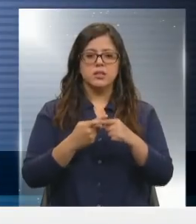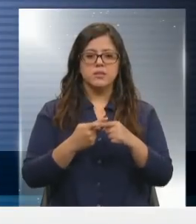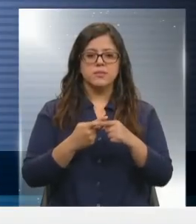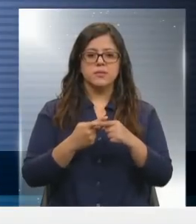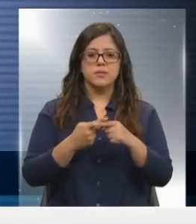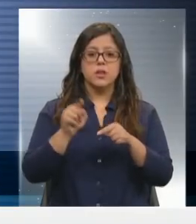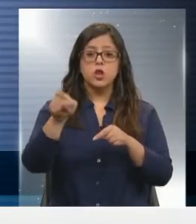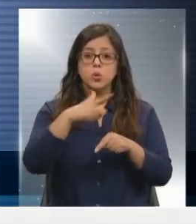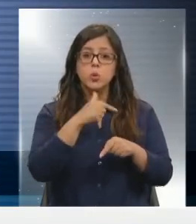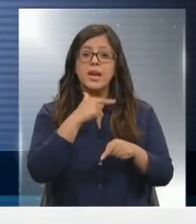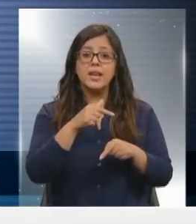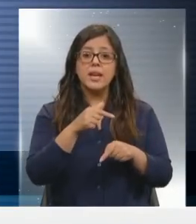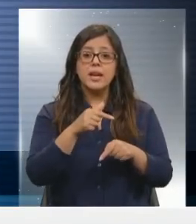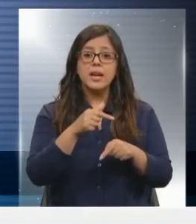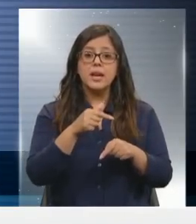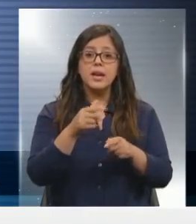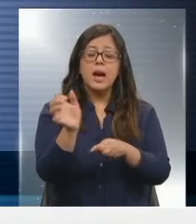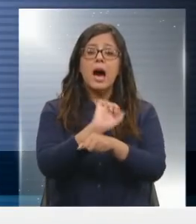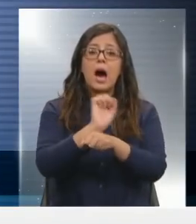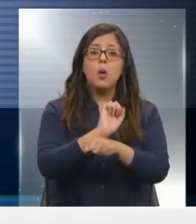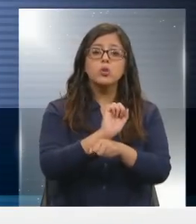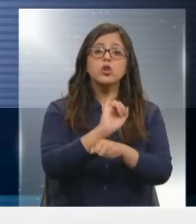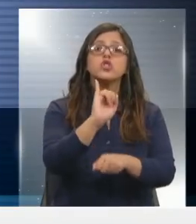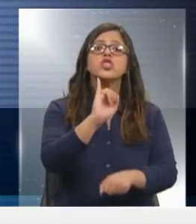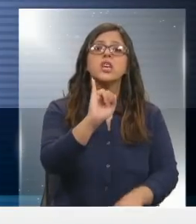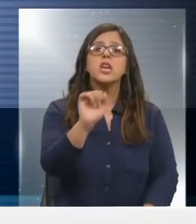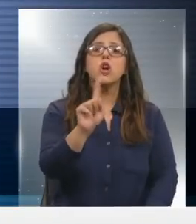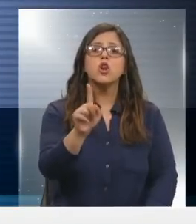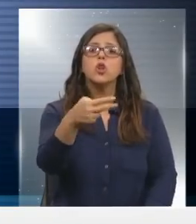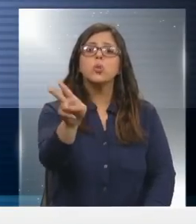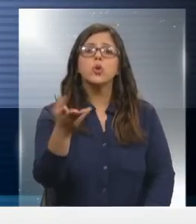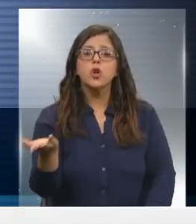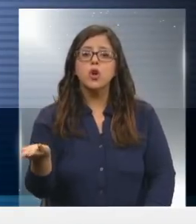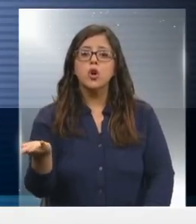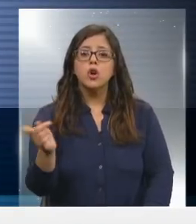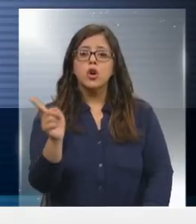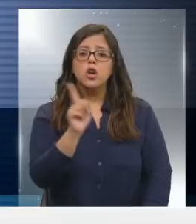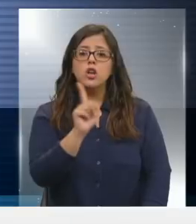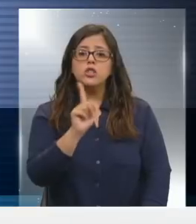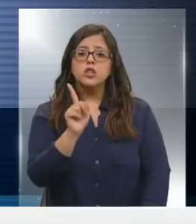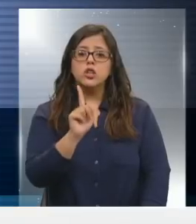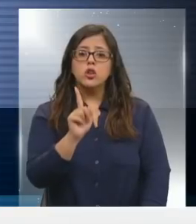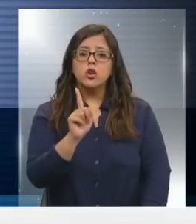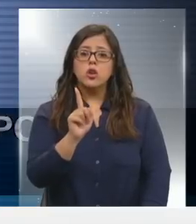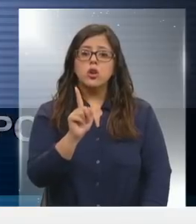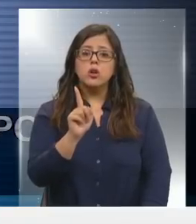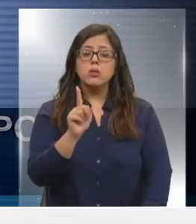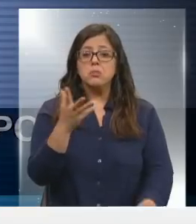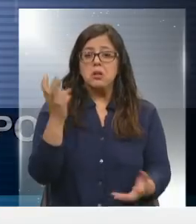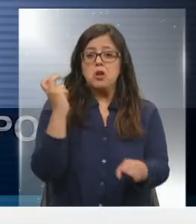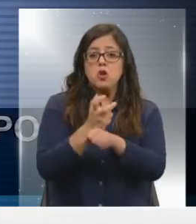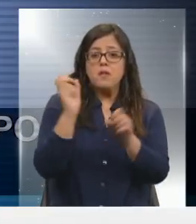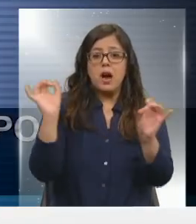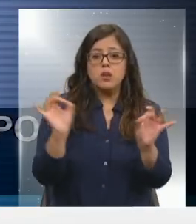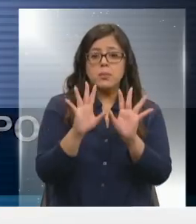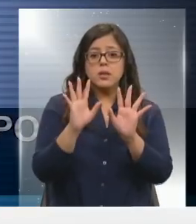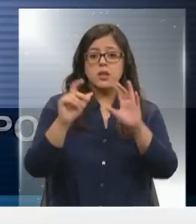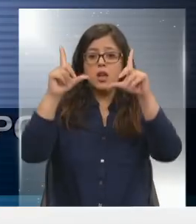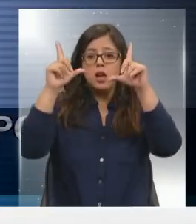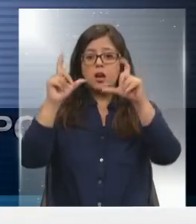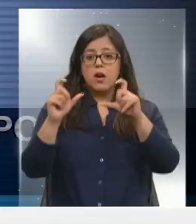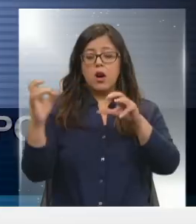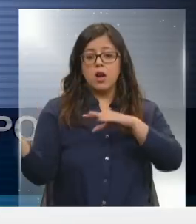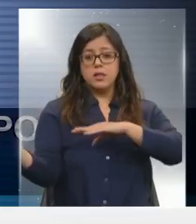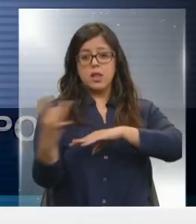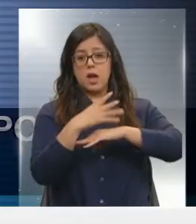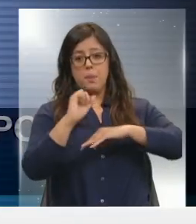¿Quieres recuperar sí o no tu auto, po? Sí o no, pues, hermano. Porque si no, vamos a verlo robando nomás, po. Tienes que mandarme la foto del depósito